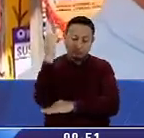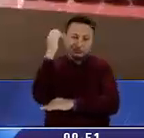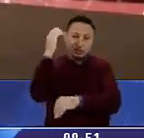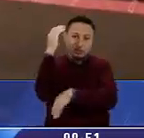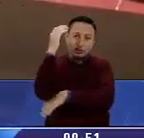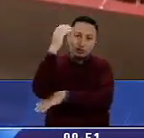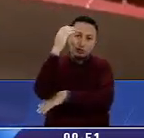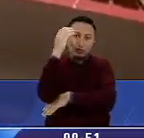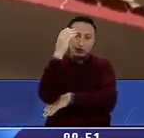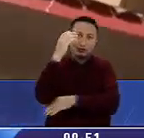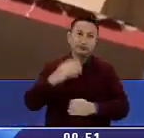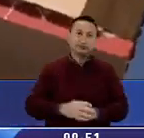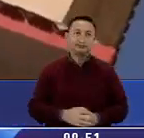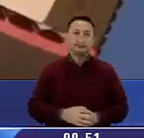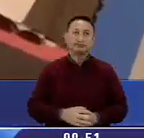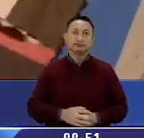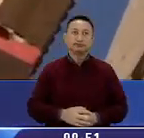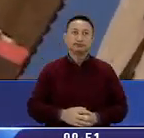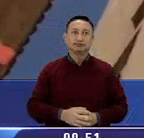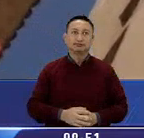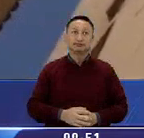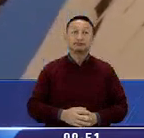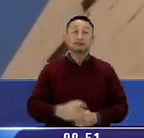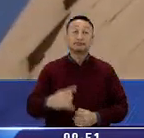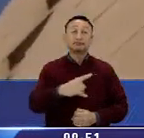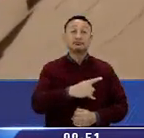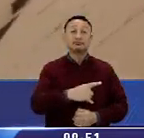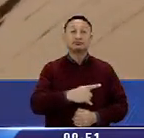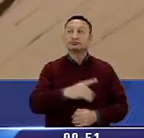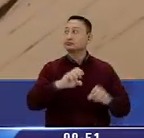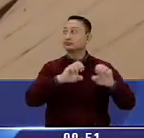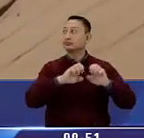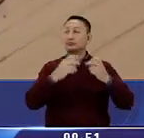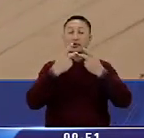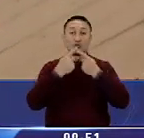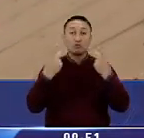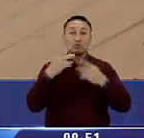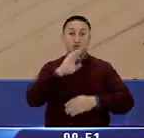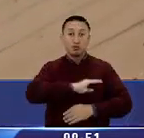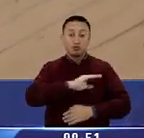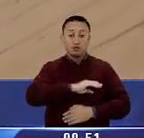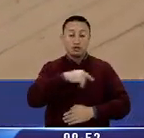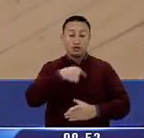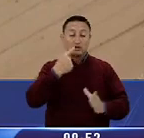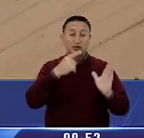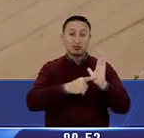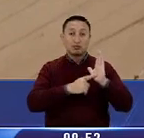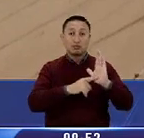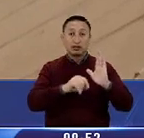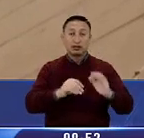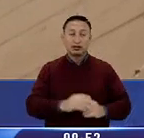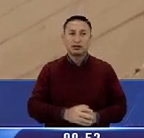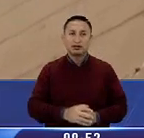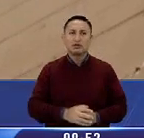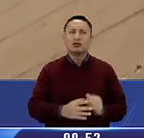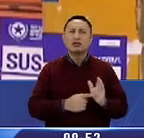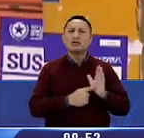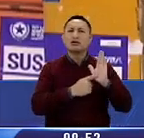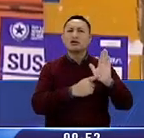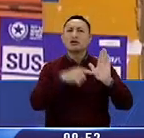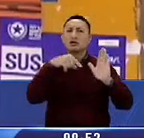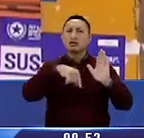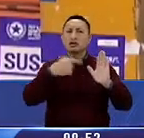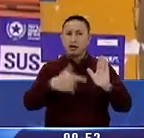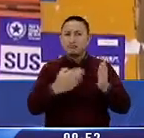firme. De su parte, la empresa pública municipal Segura EP emitió un comunicado mediante el cual señala que se mantuvo